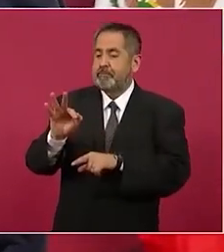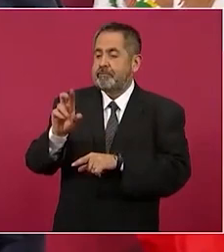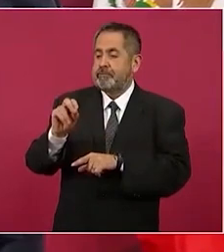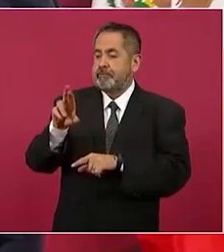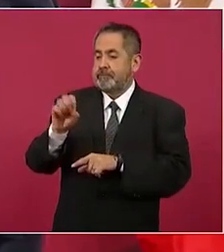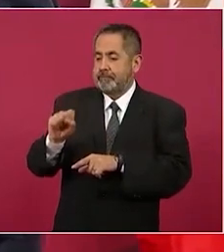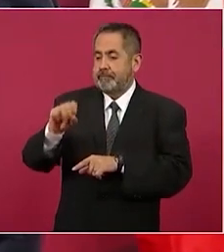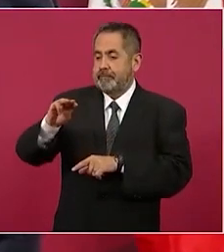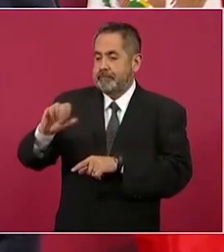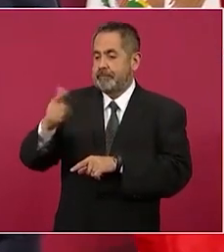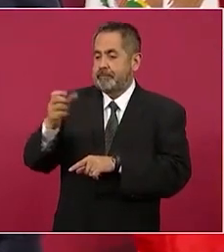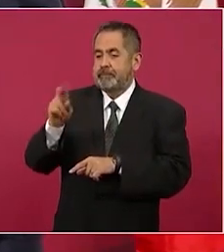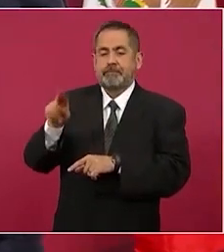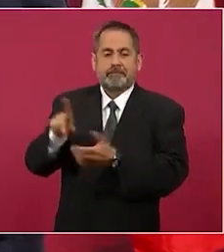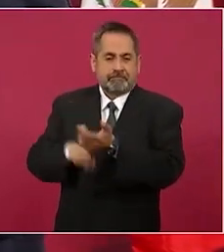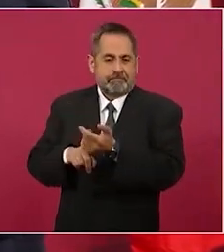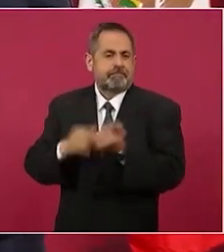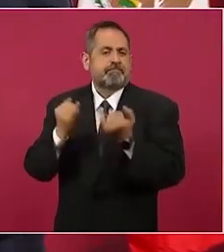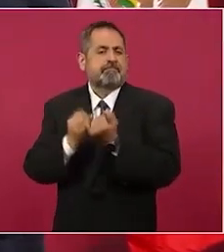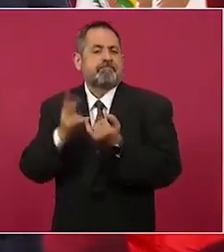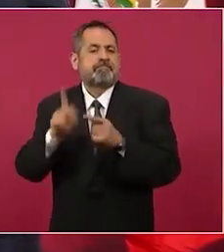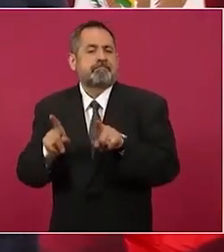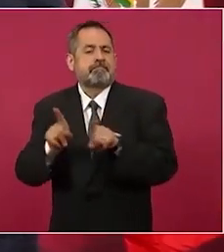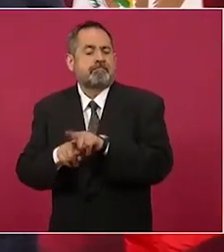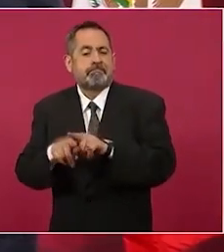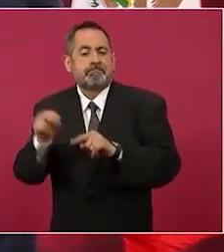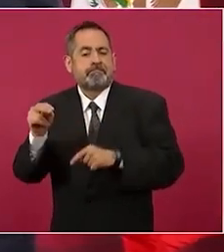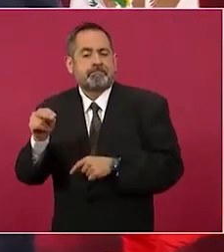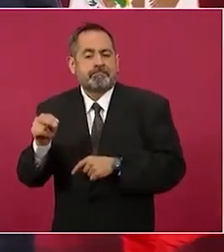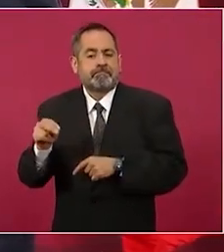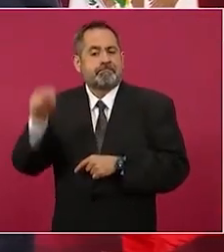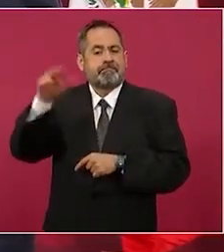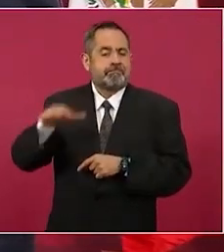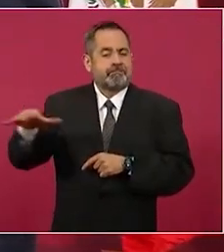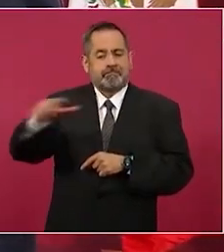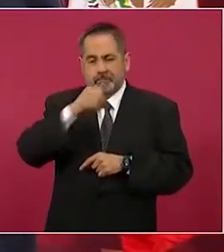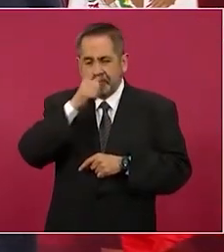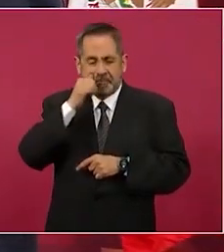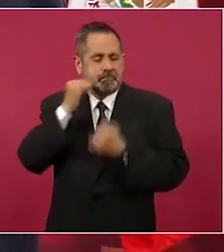como la Sierra Norte se llama la Sierra Juárez.